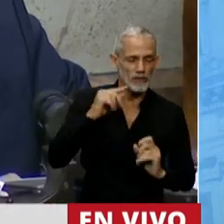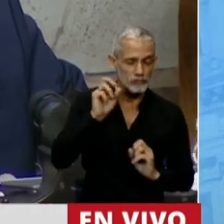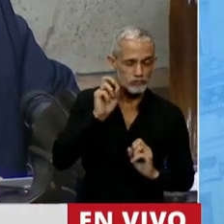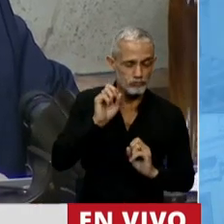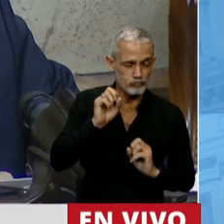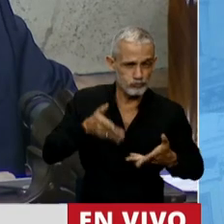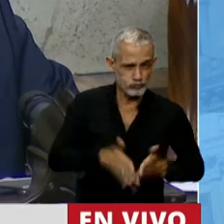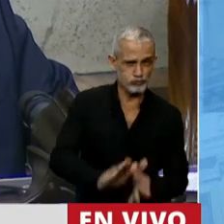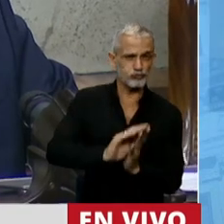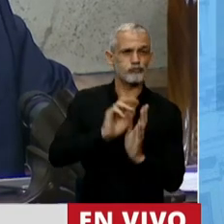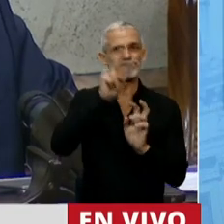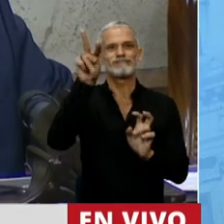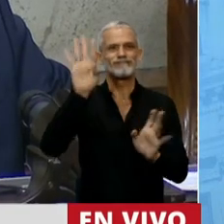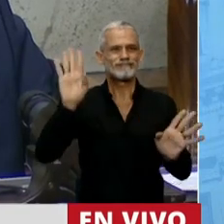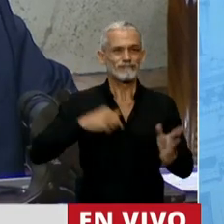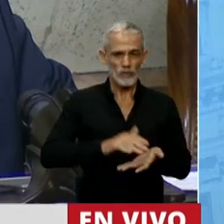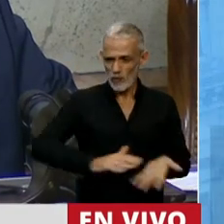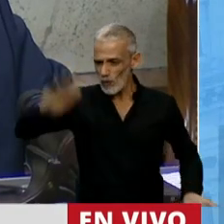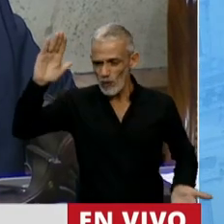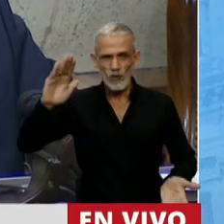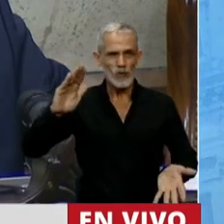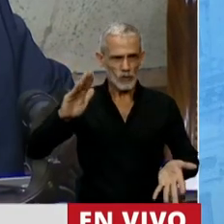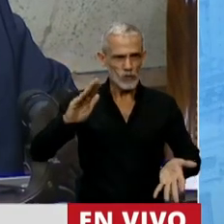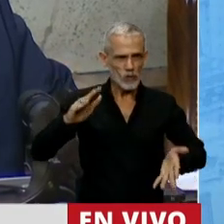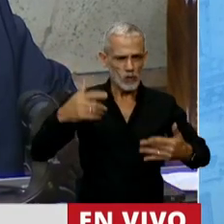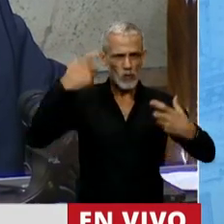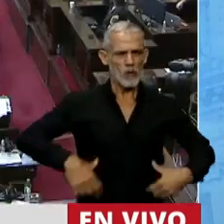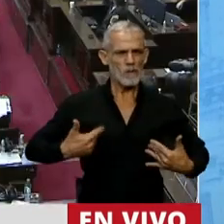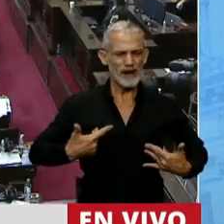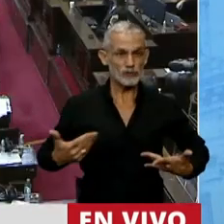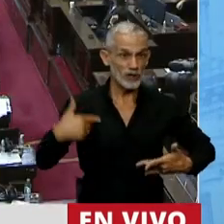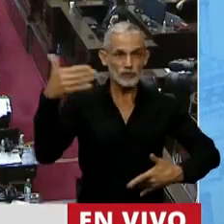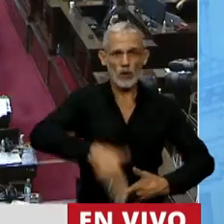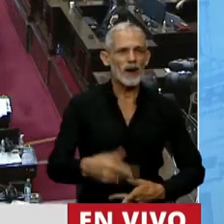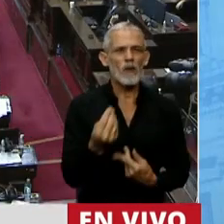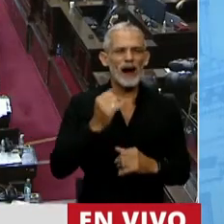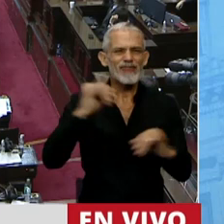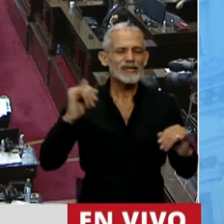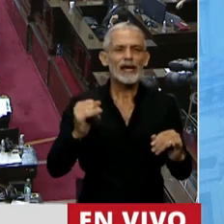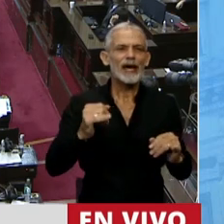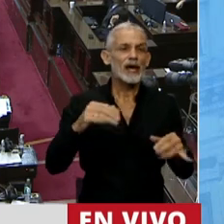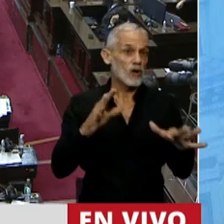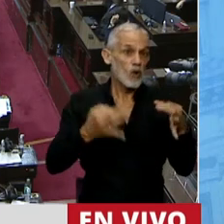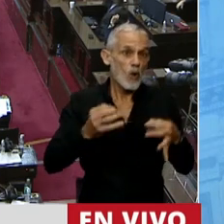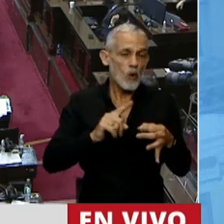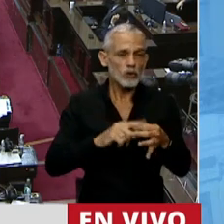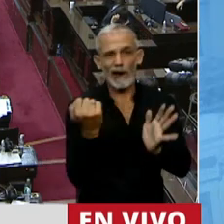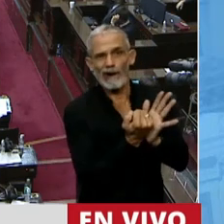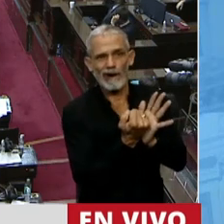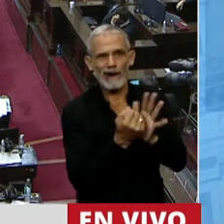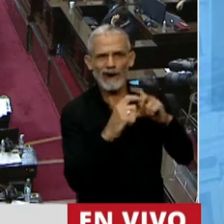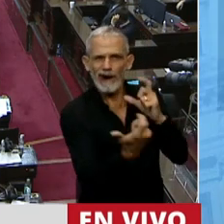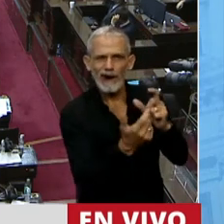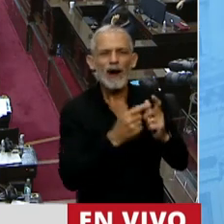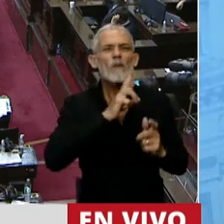día, de ser alguien, de forjarnos. También, presidente, vengo para decirle que no es justo que